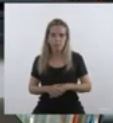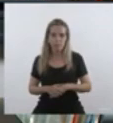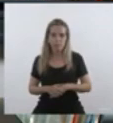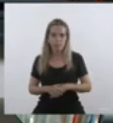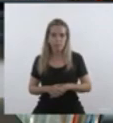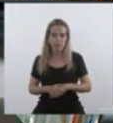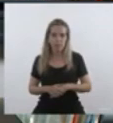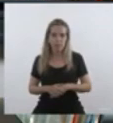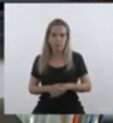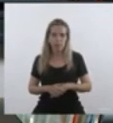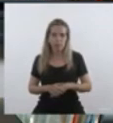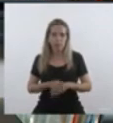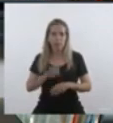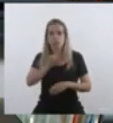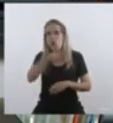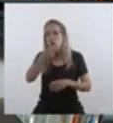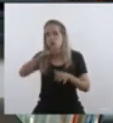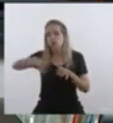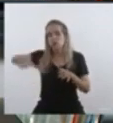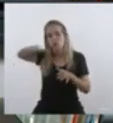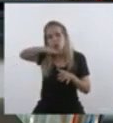El resto de las jurisdicciones